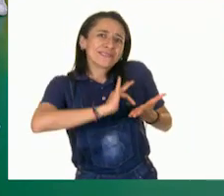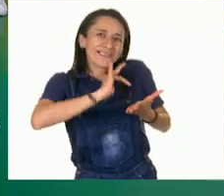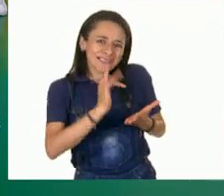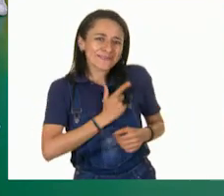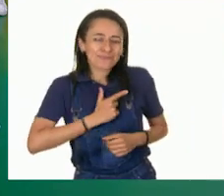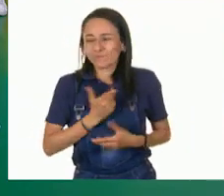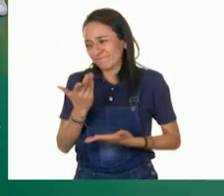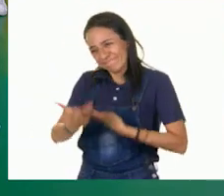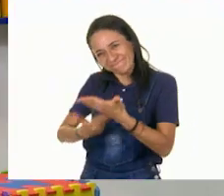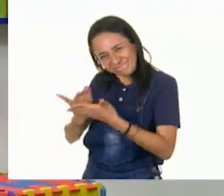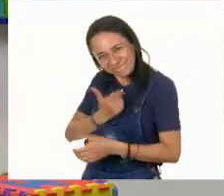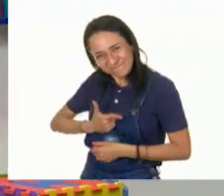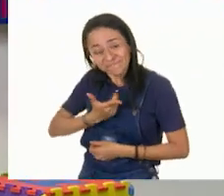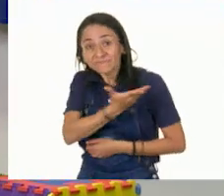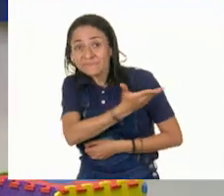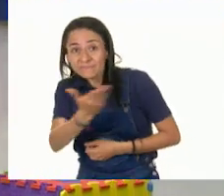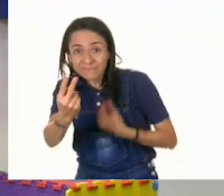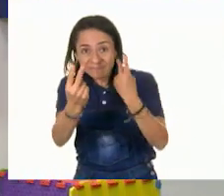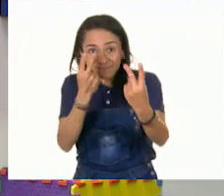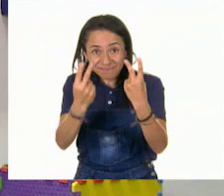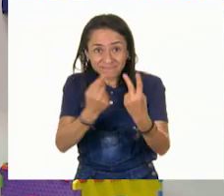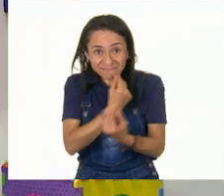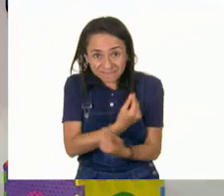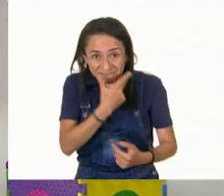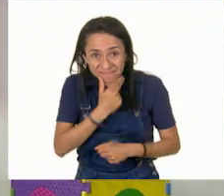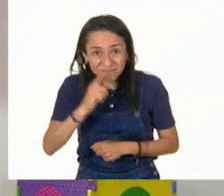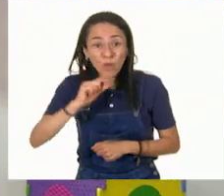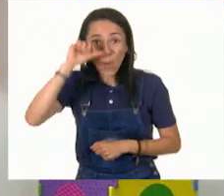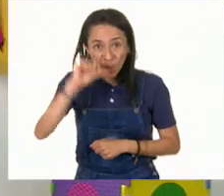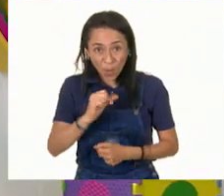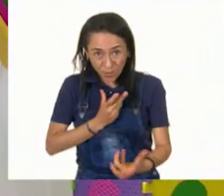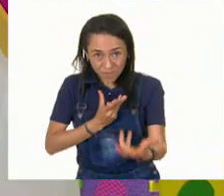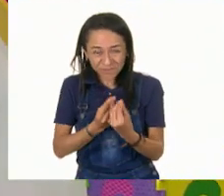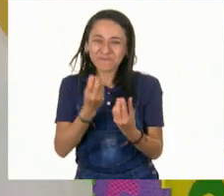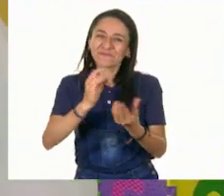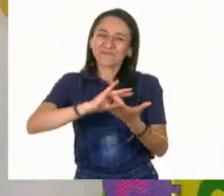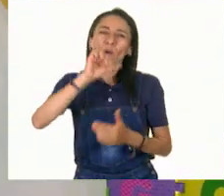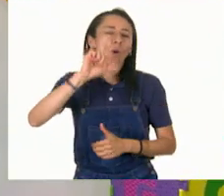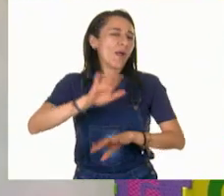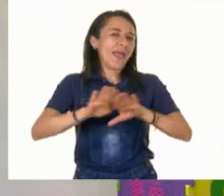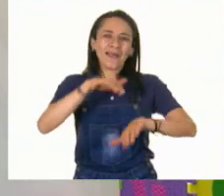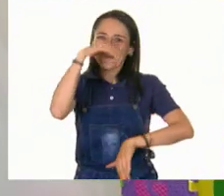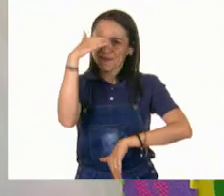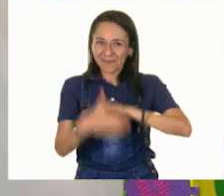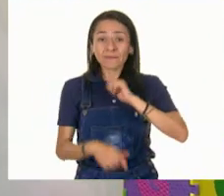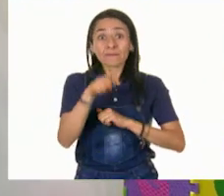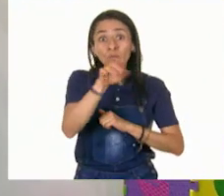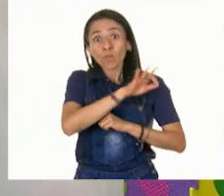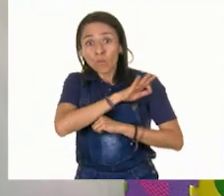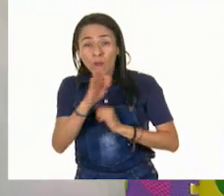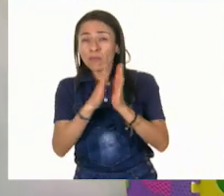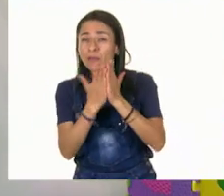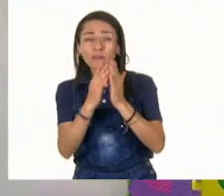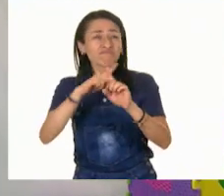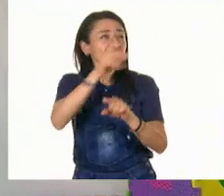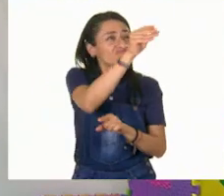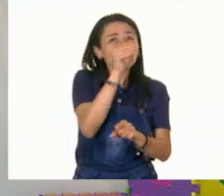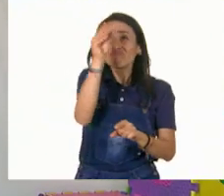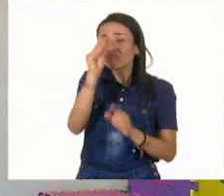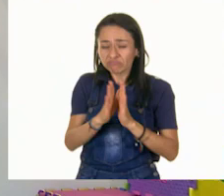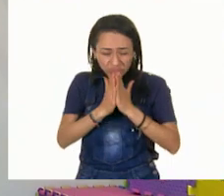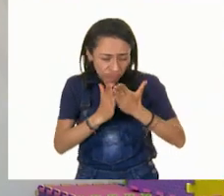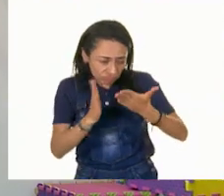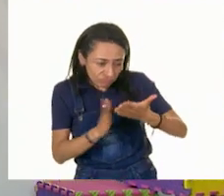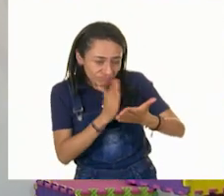las niñas y niños que nos acompañaron el día de hoy. Por hoy terminamos, pero si te es posible, consulta otros libros y comenta el tema del día de hoy con